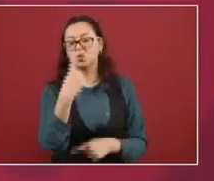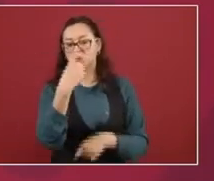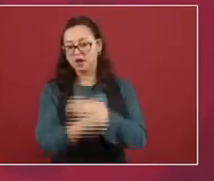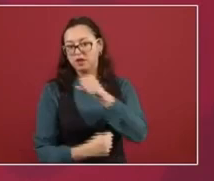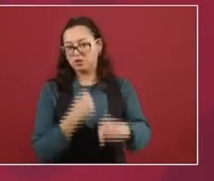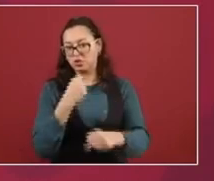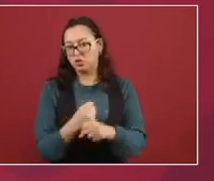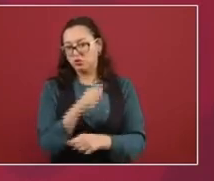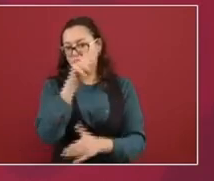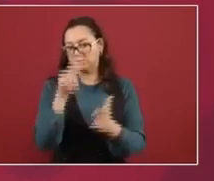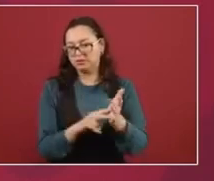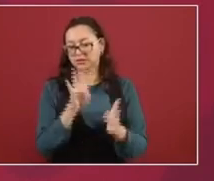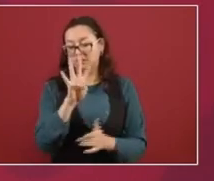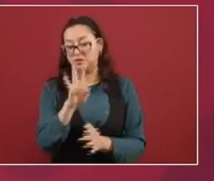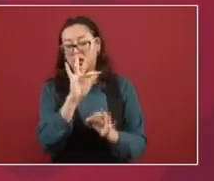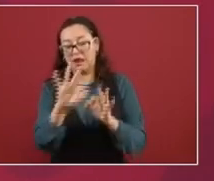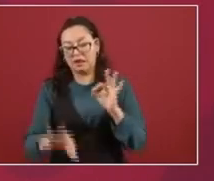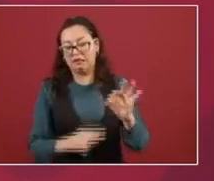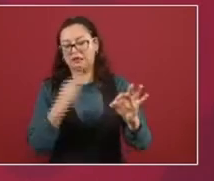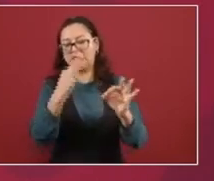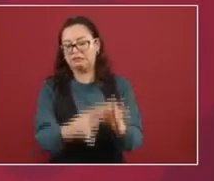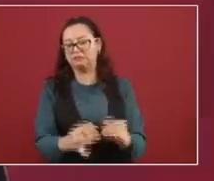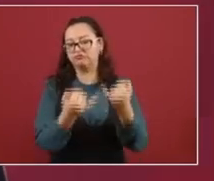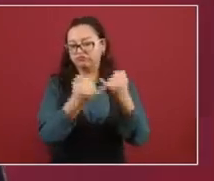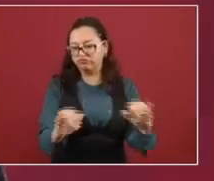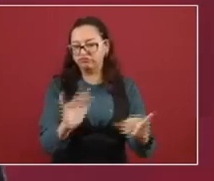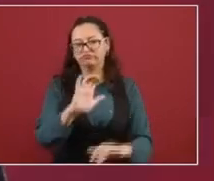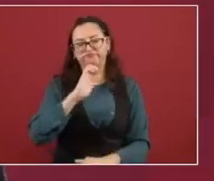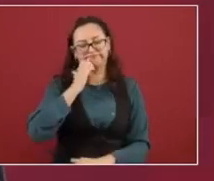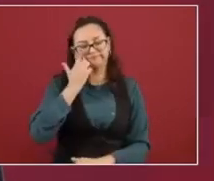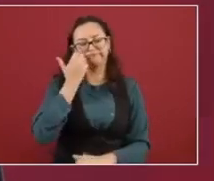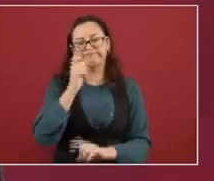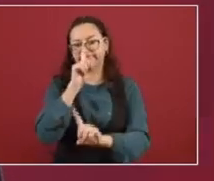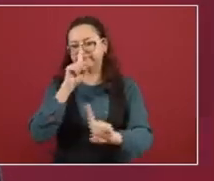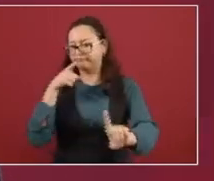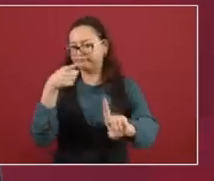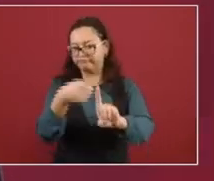año y vamos a ver